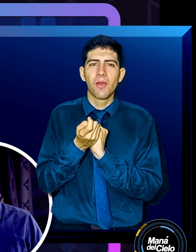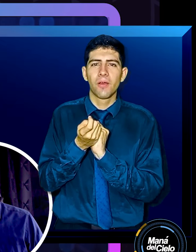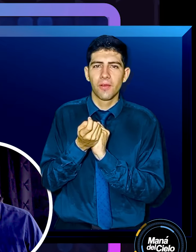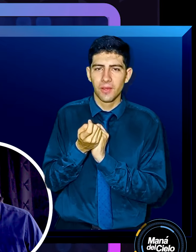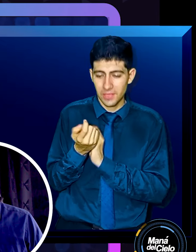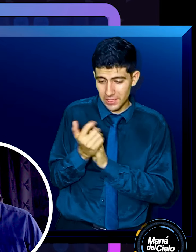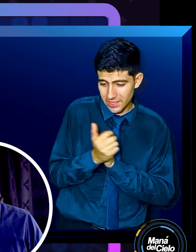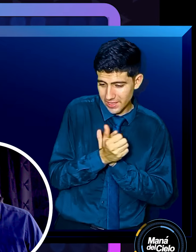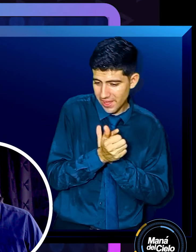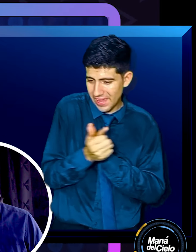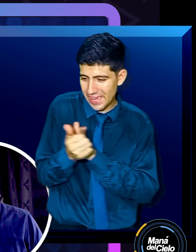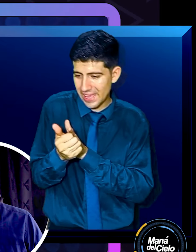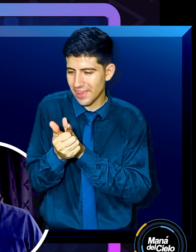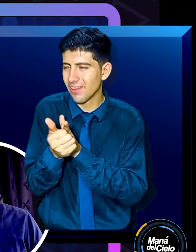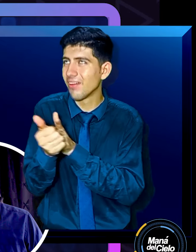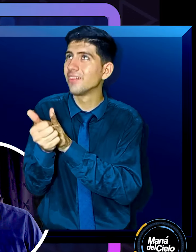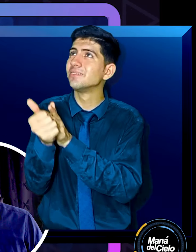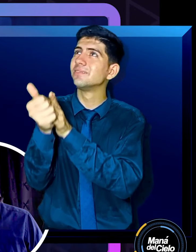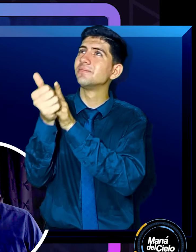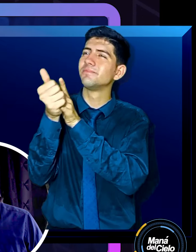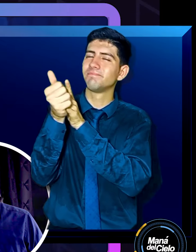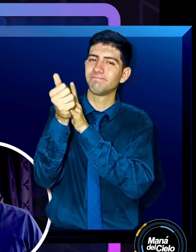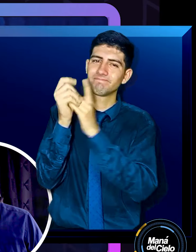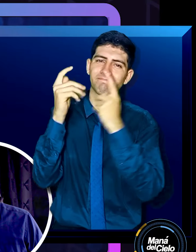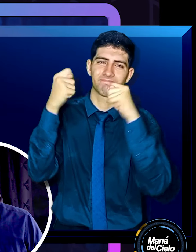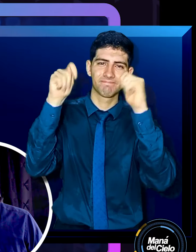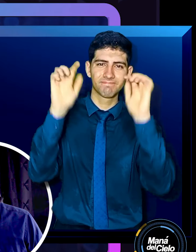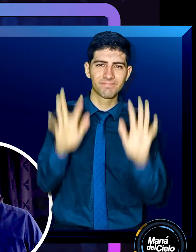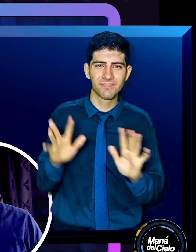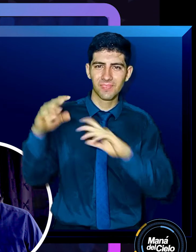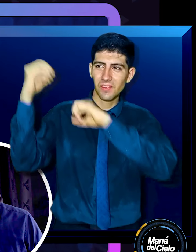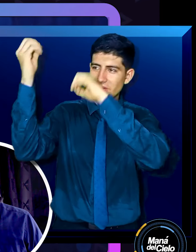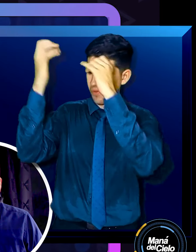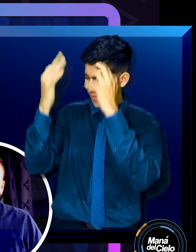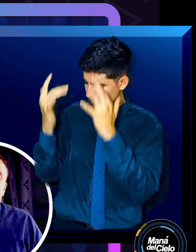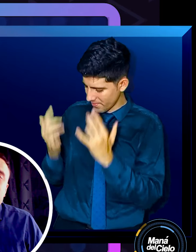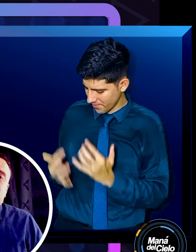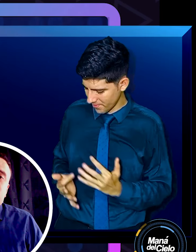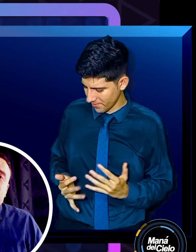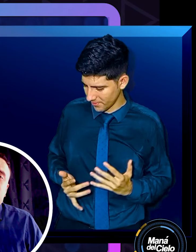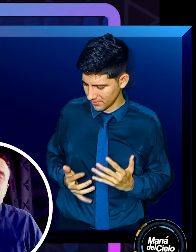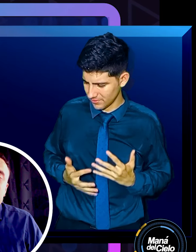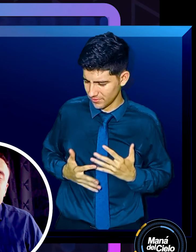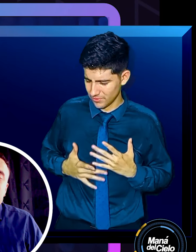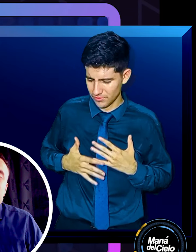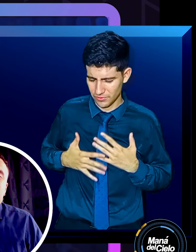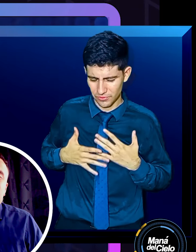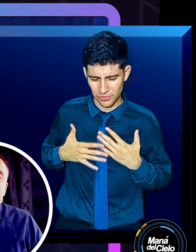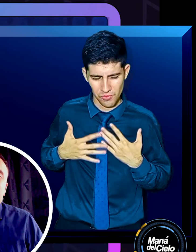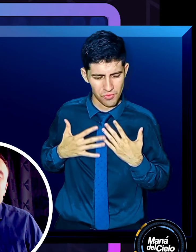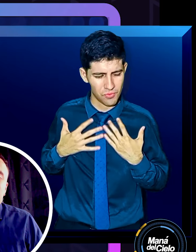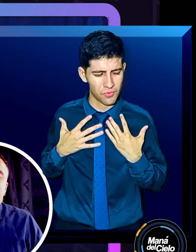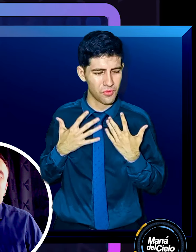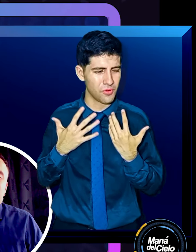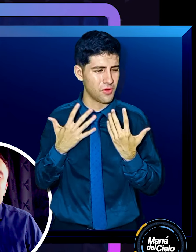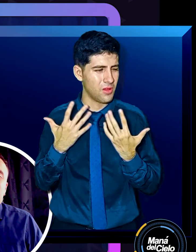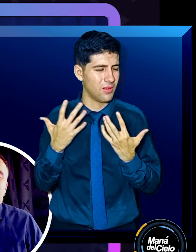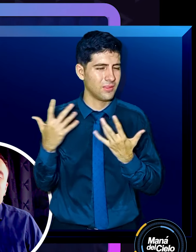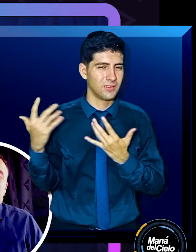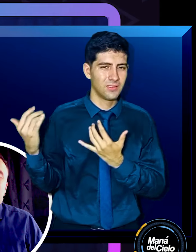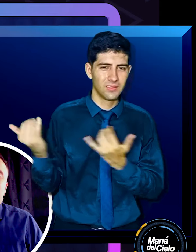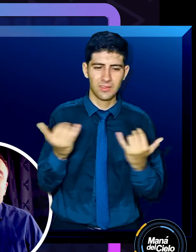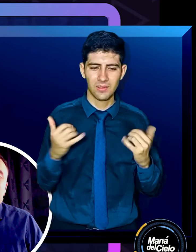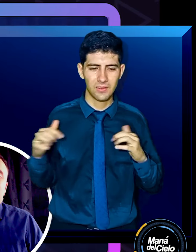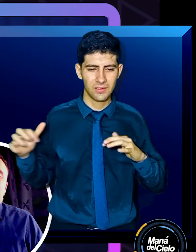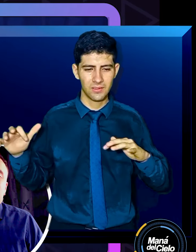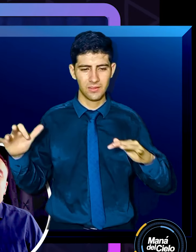¡Aleluya! Este río de Dios está corriendo esta mañana. Yo quiero que se pongan